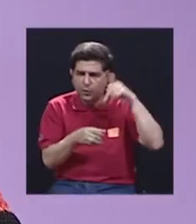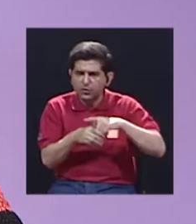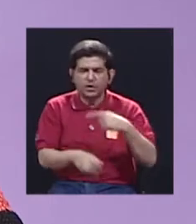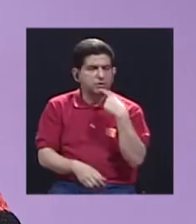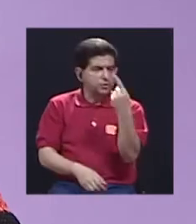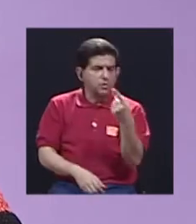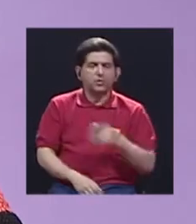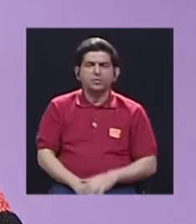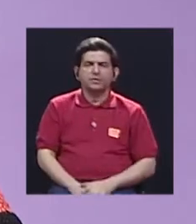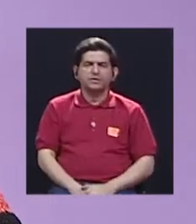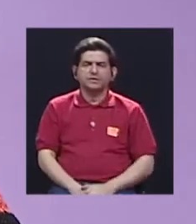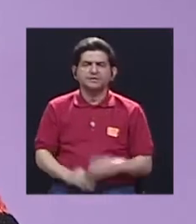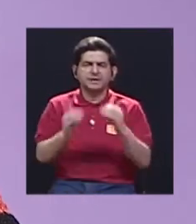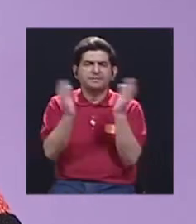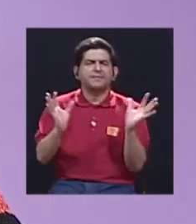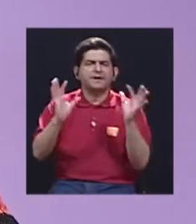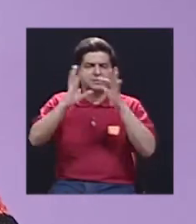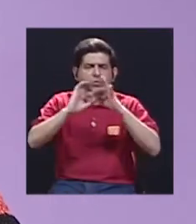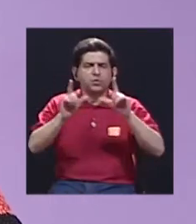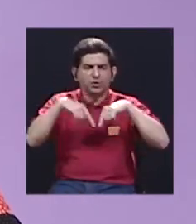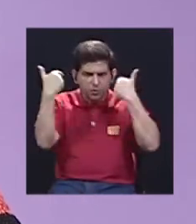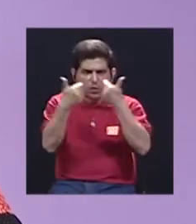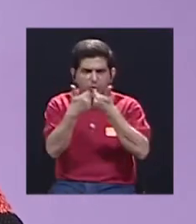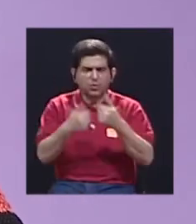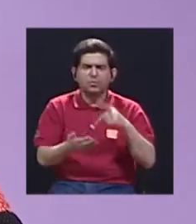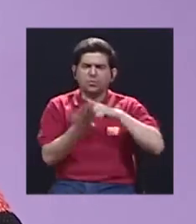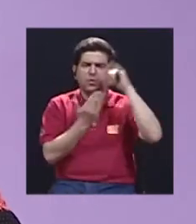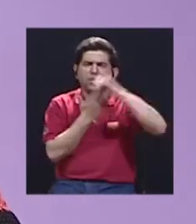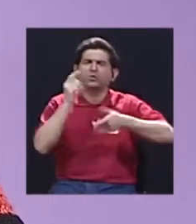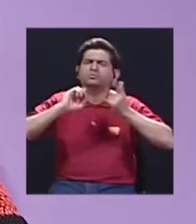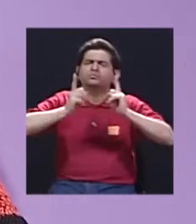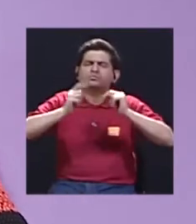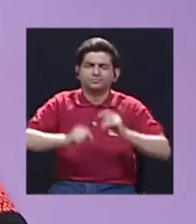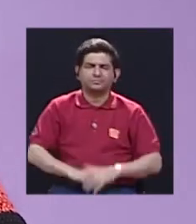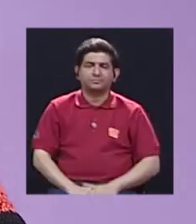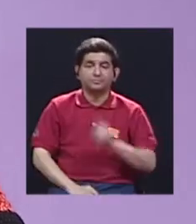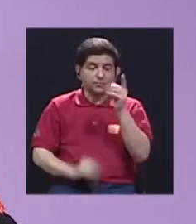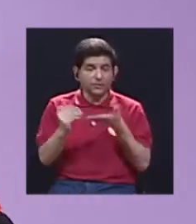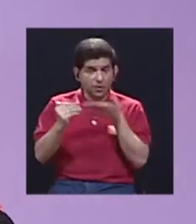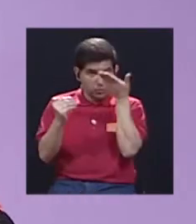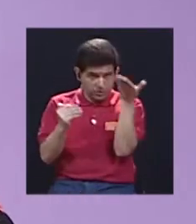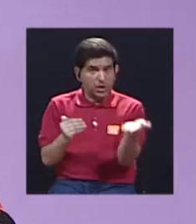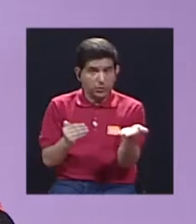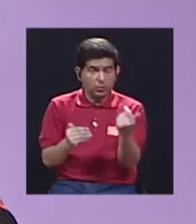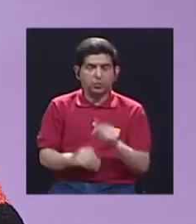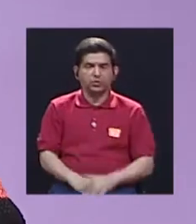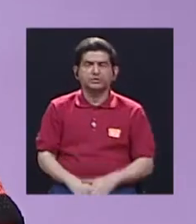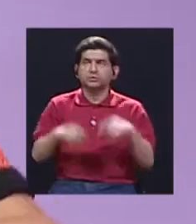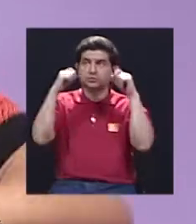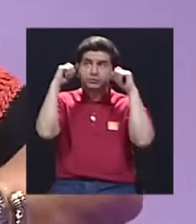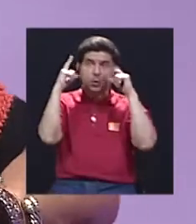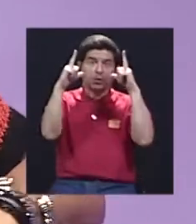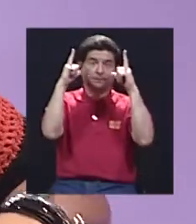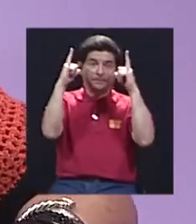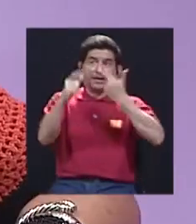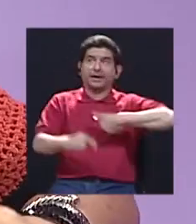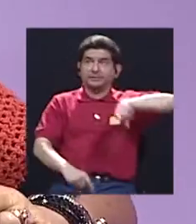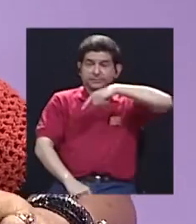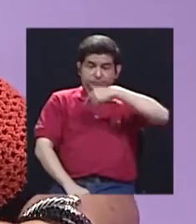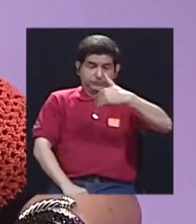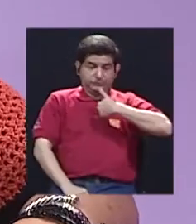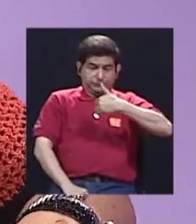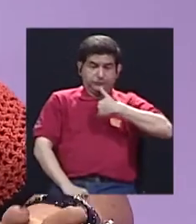dice Marcela, más en conjunto, ¿no? Explícanos cuál es el proyecto. Sí, una de las cosas, de las sorpresas que nos podemos